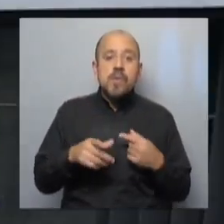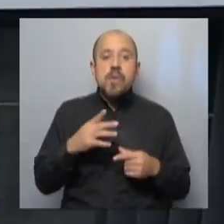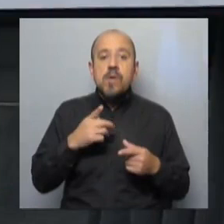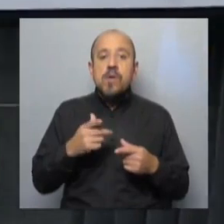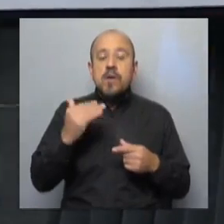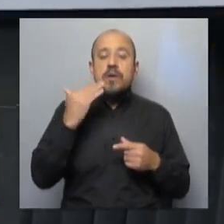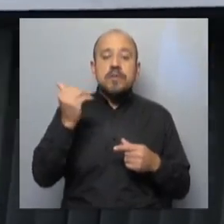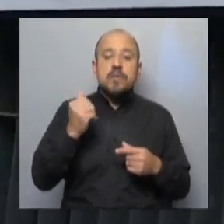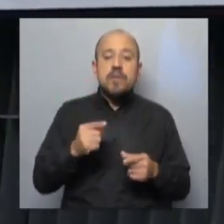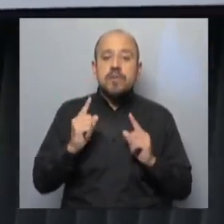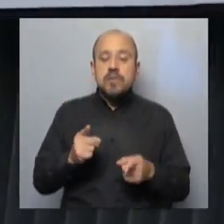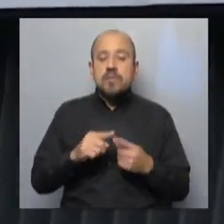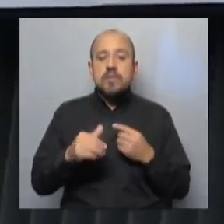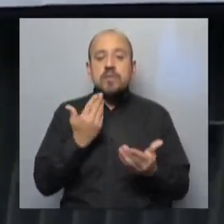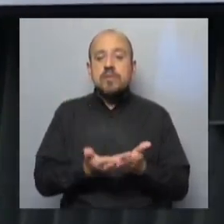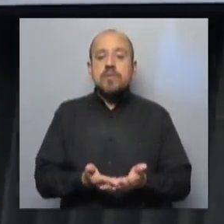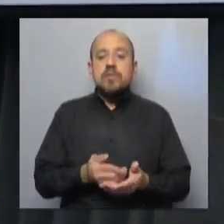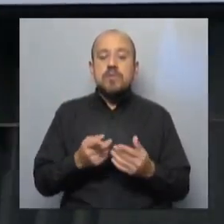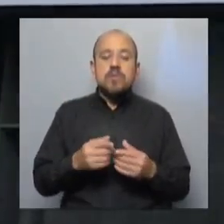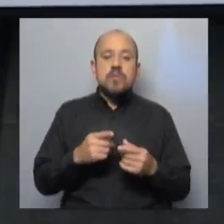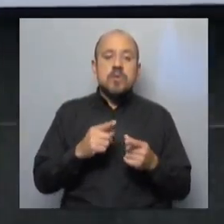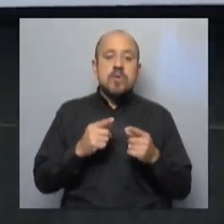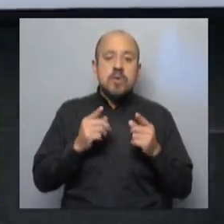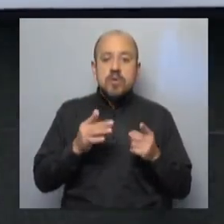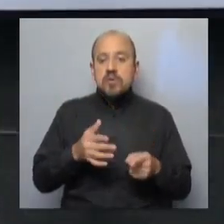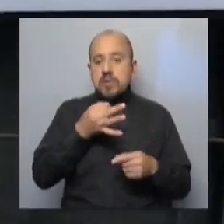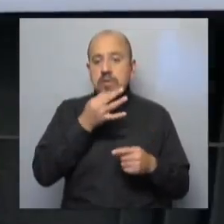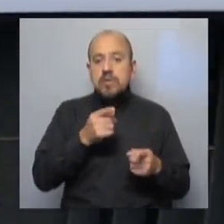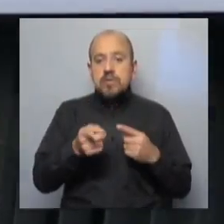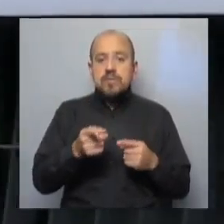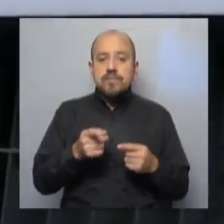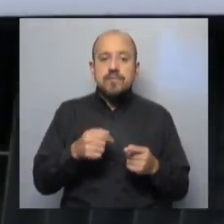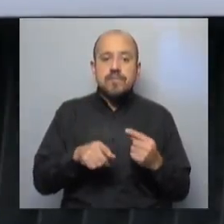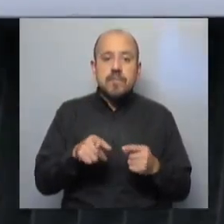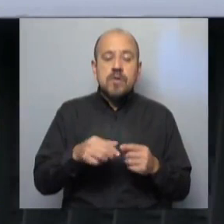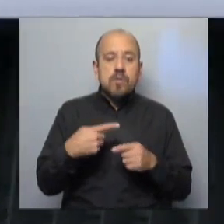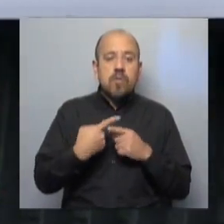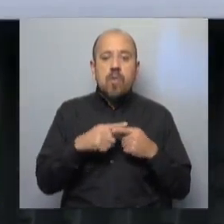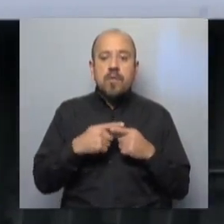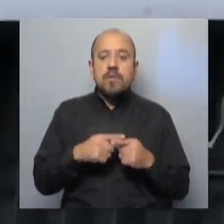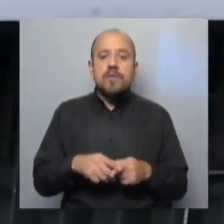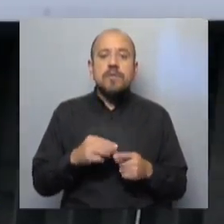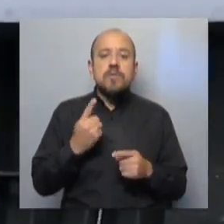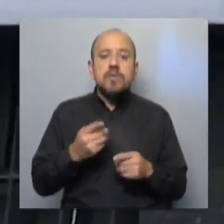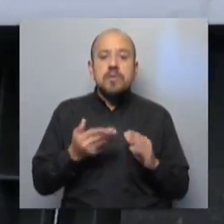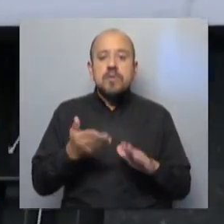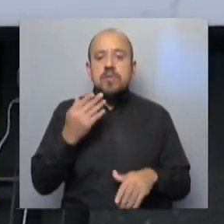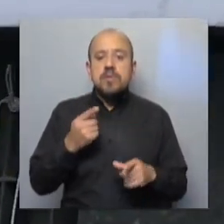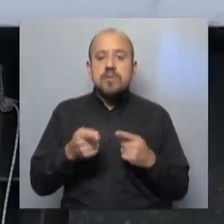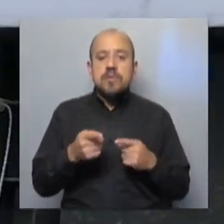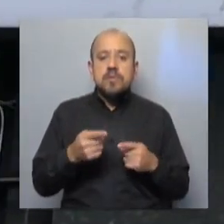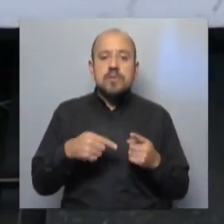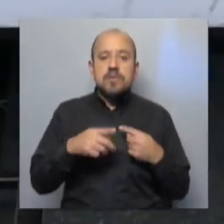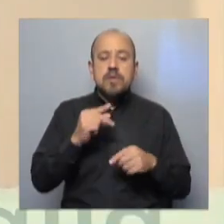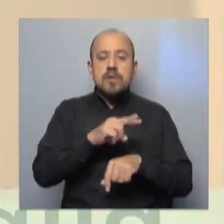a iglesias y también el planteo de emitir un comunicado consta en actas durante la discusión una de las dirigentes más críticas con iglesias